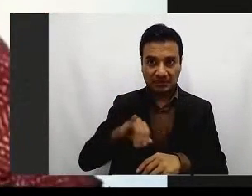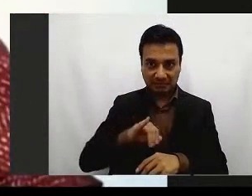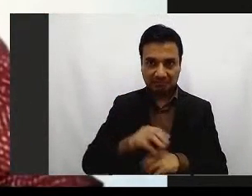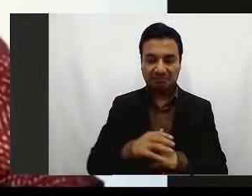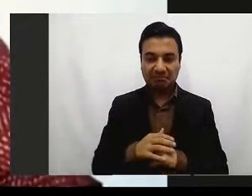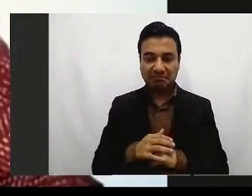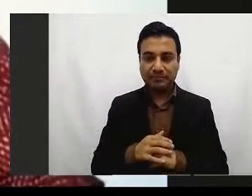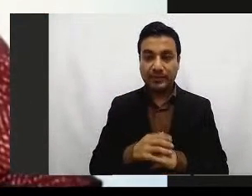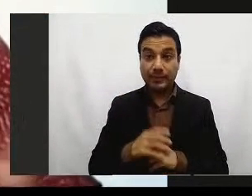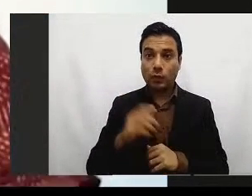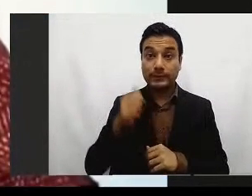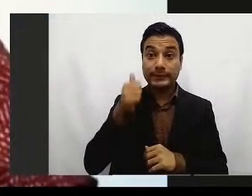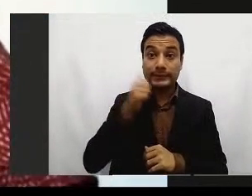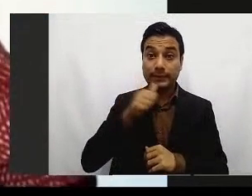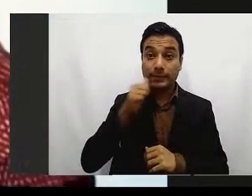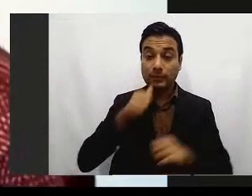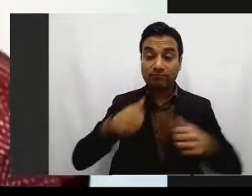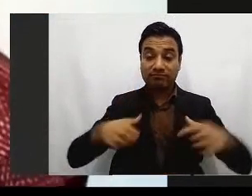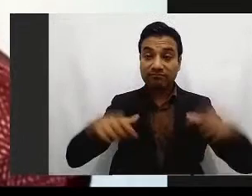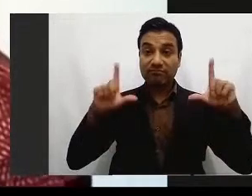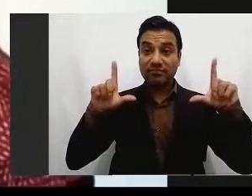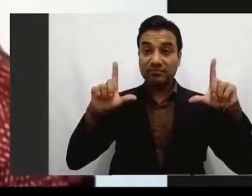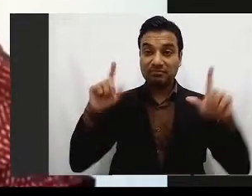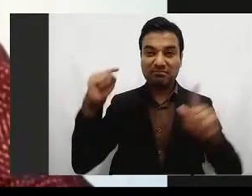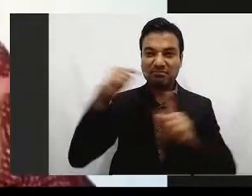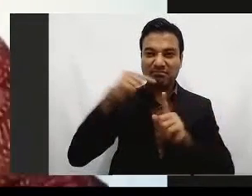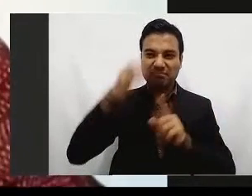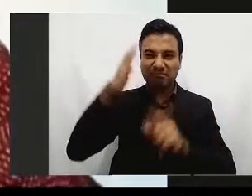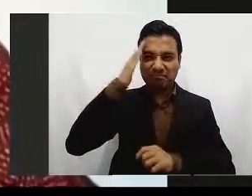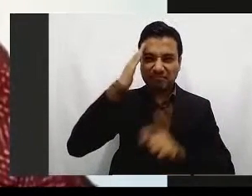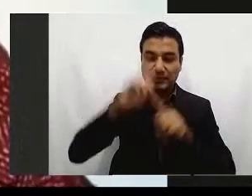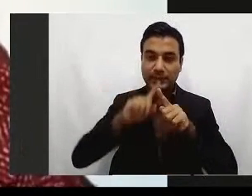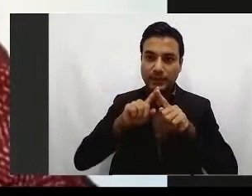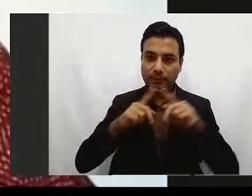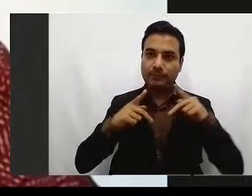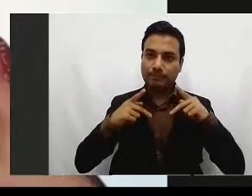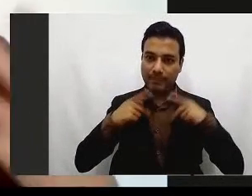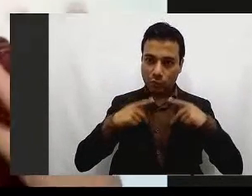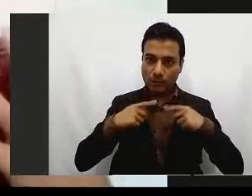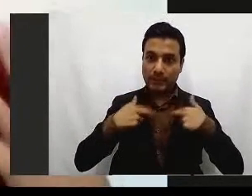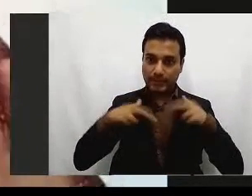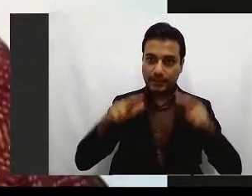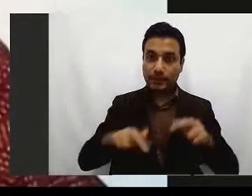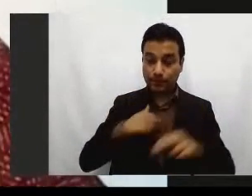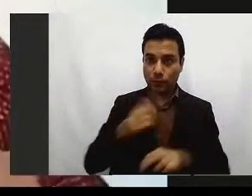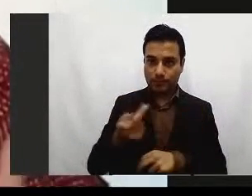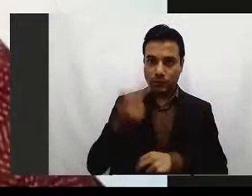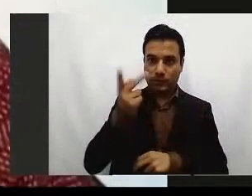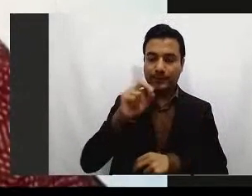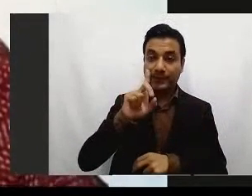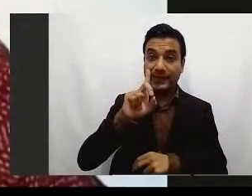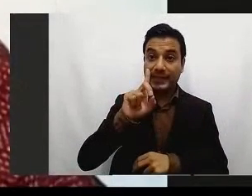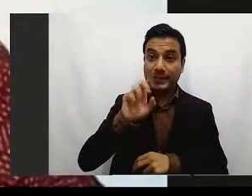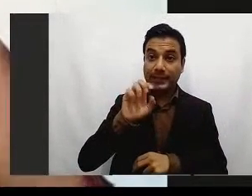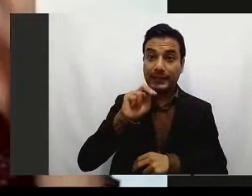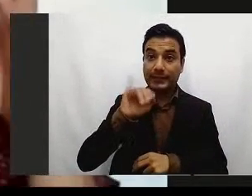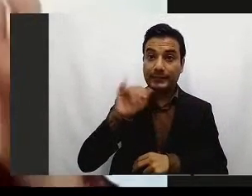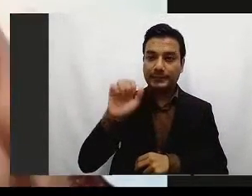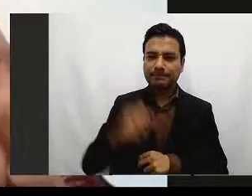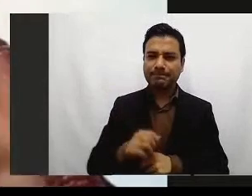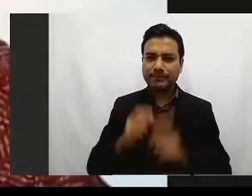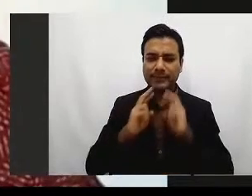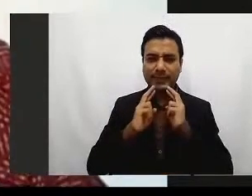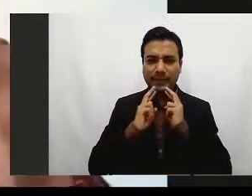centro a los integrantes, embajadores, participantes de este proceso. Preguntarte, Denise, ¿cómo se han vivido las sesiones de trabajo, ¿no? Desde